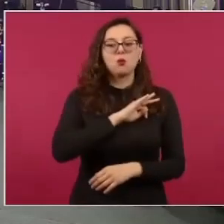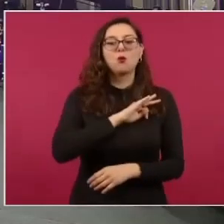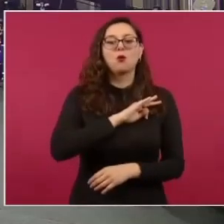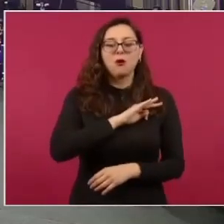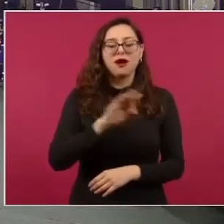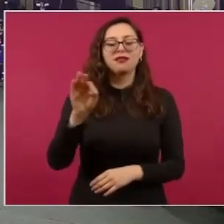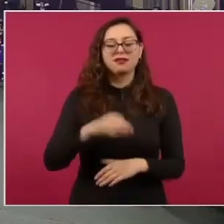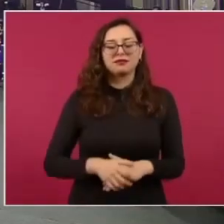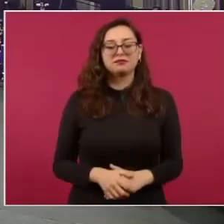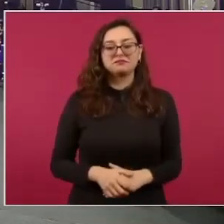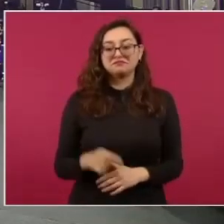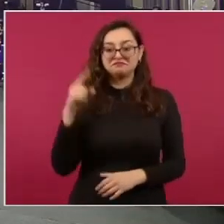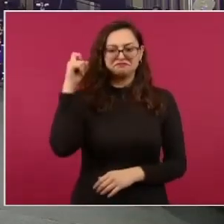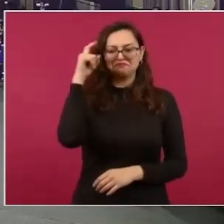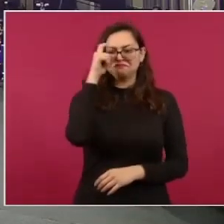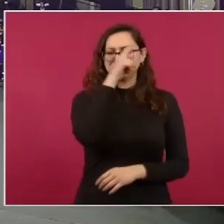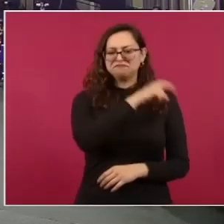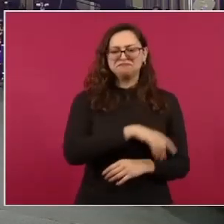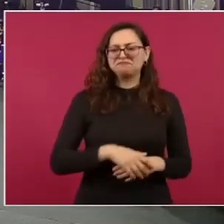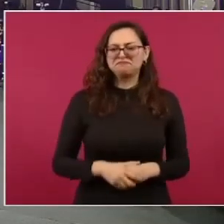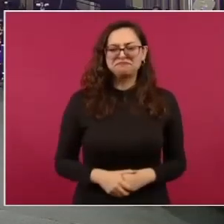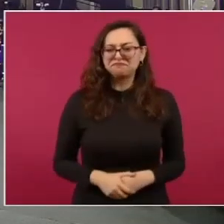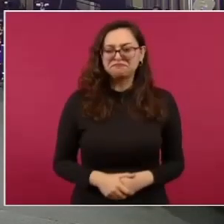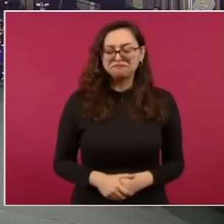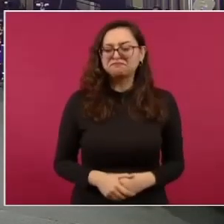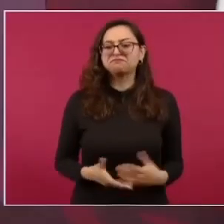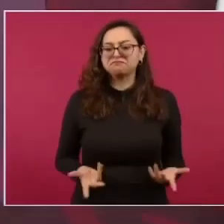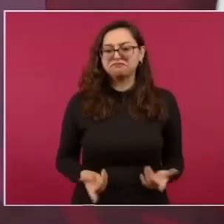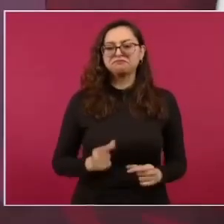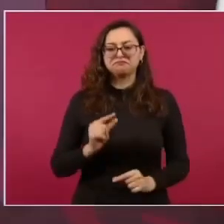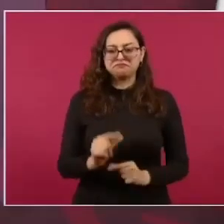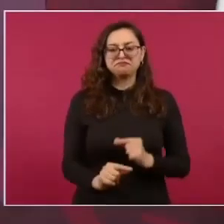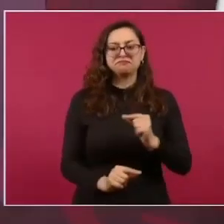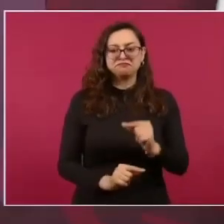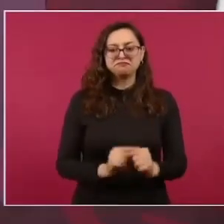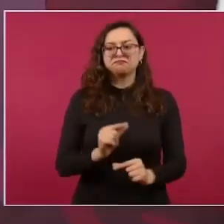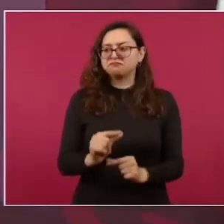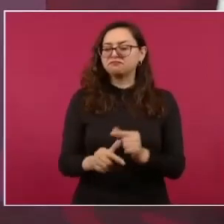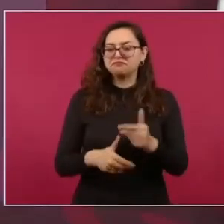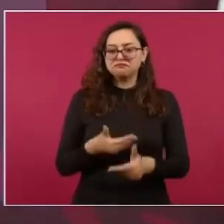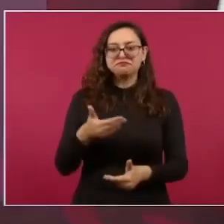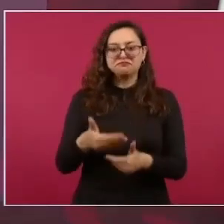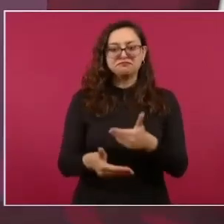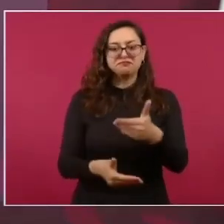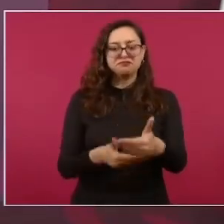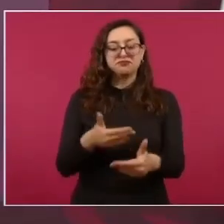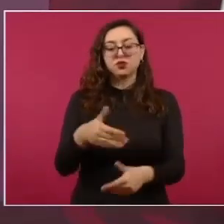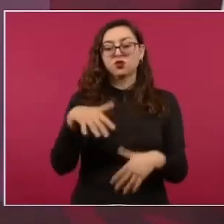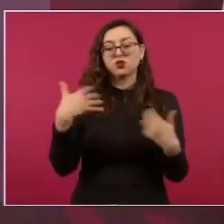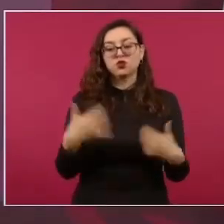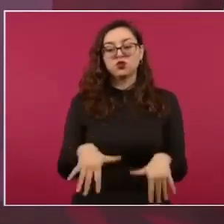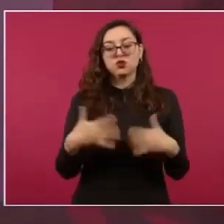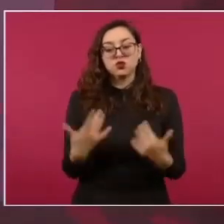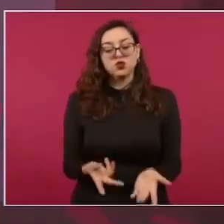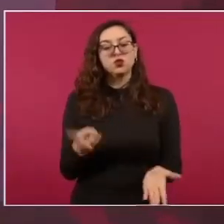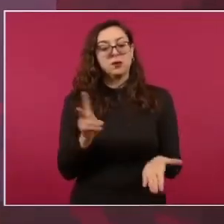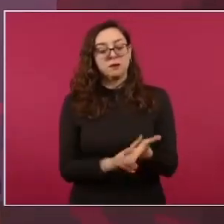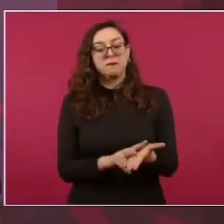eso pues significa muchísimo, porque no solo es un asunto